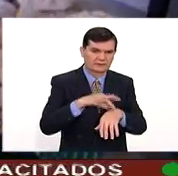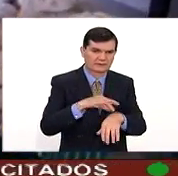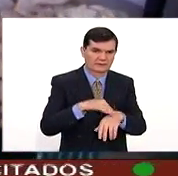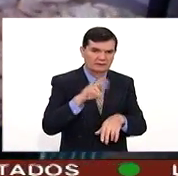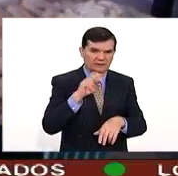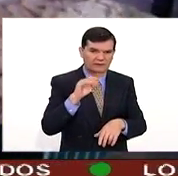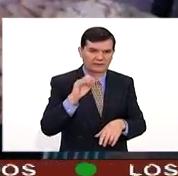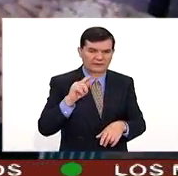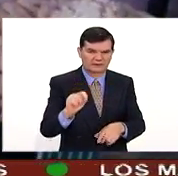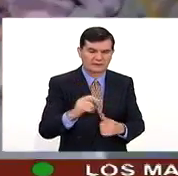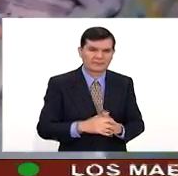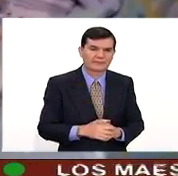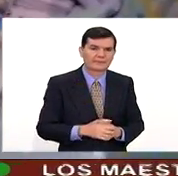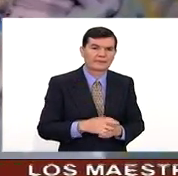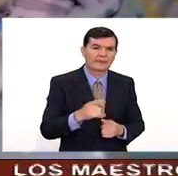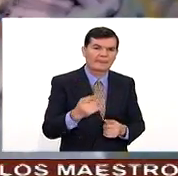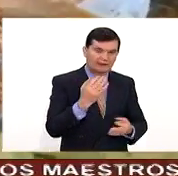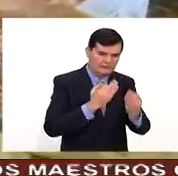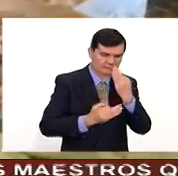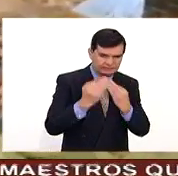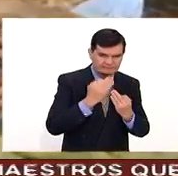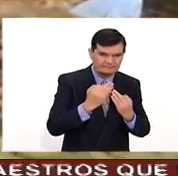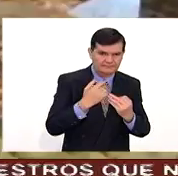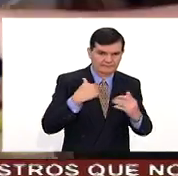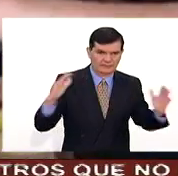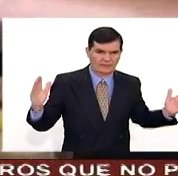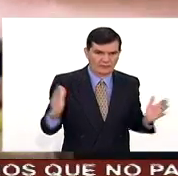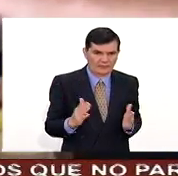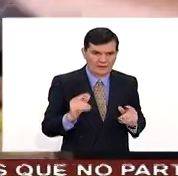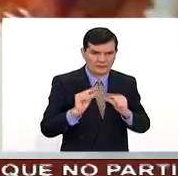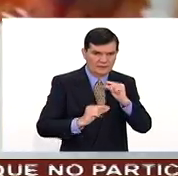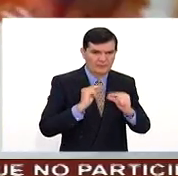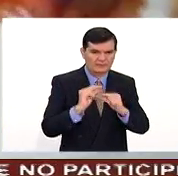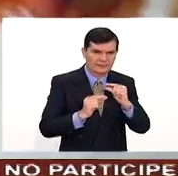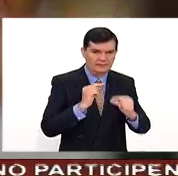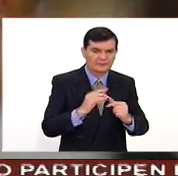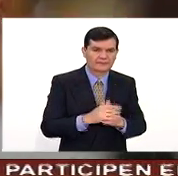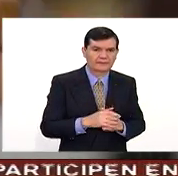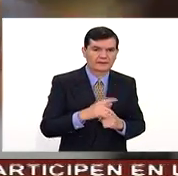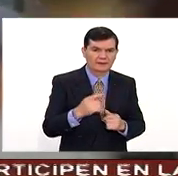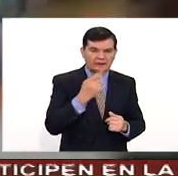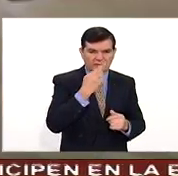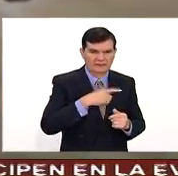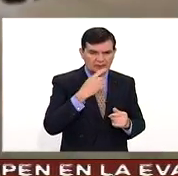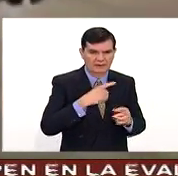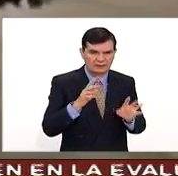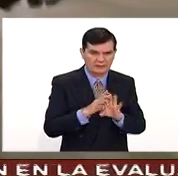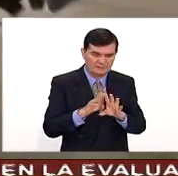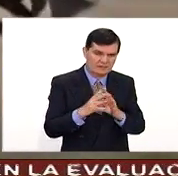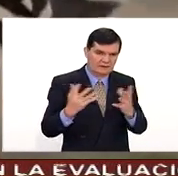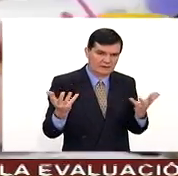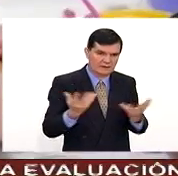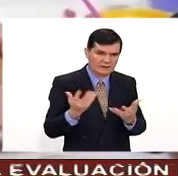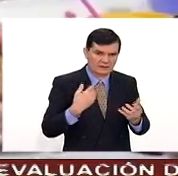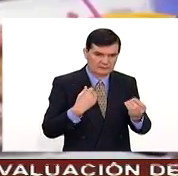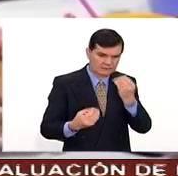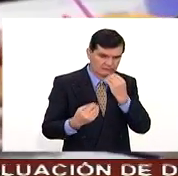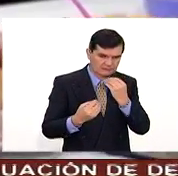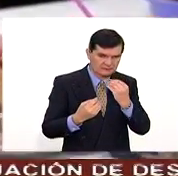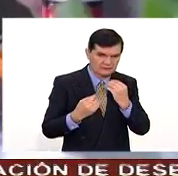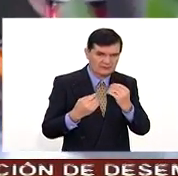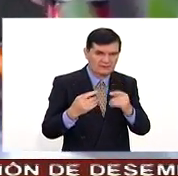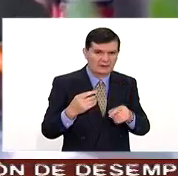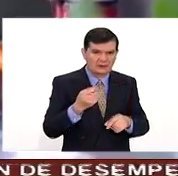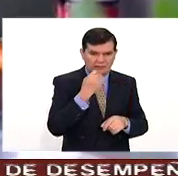Robert Svoboda. Nútrete y baja de peso poco a poco. Dietas intensas para aquellos que comen alimentos